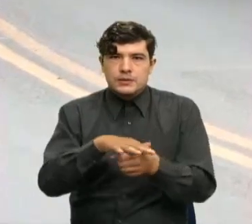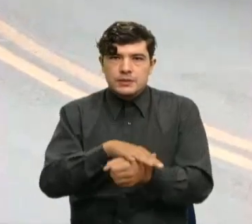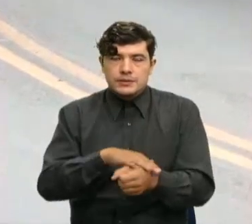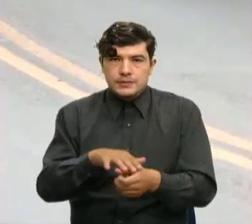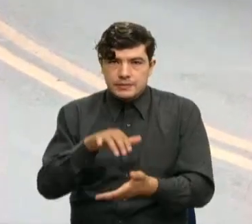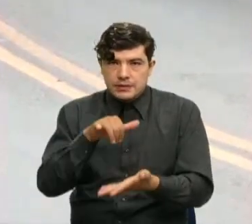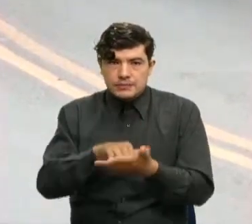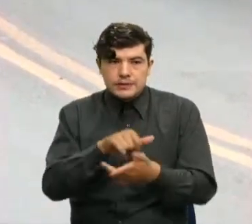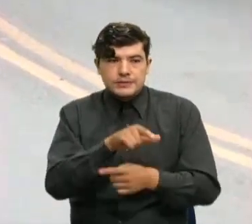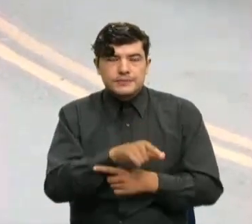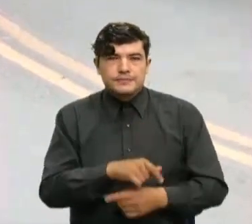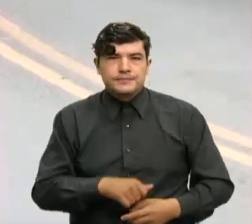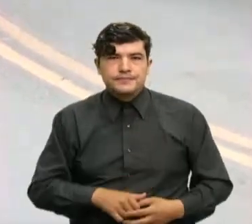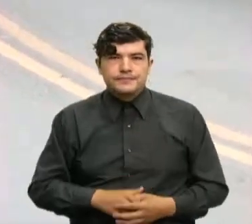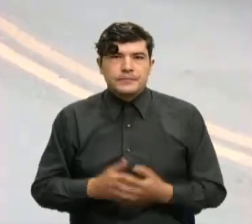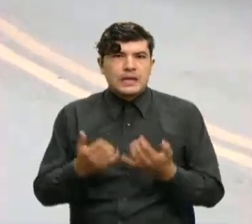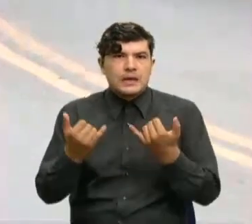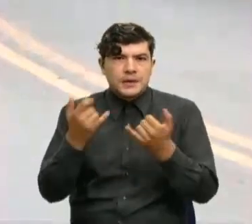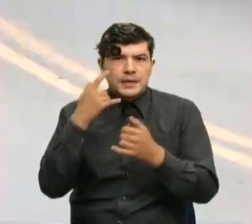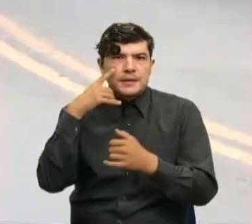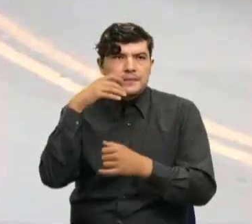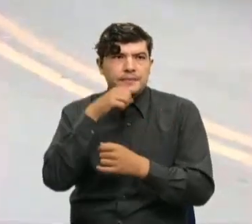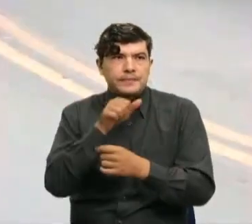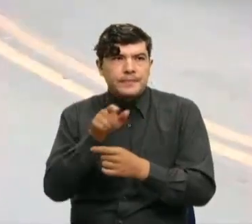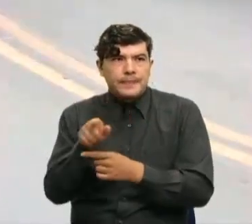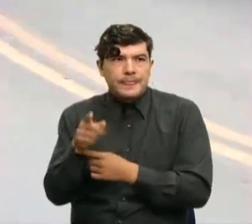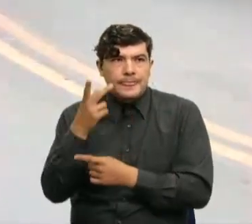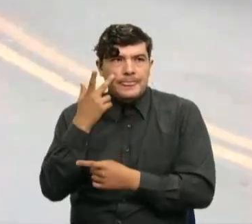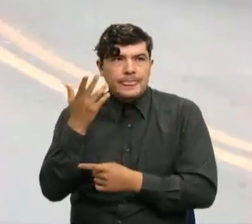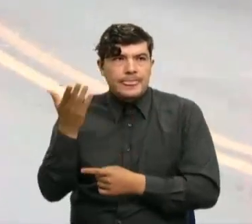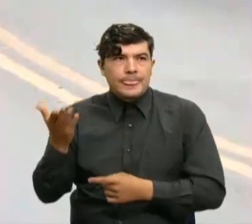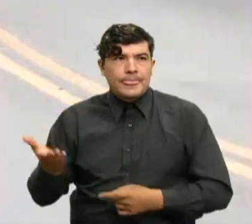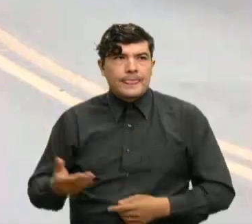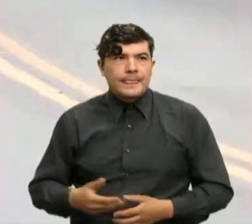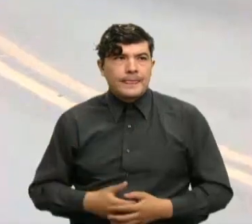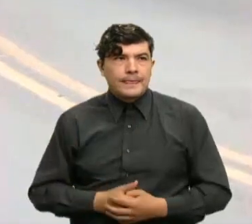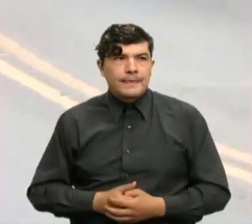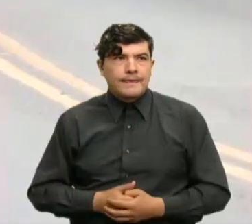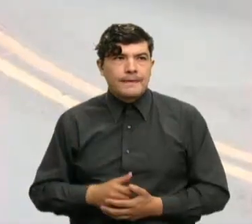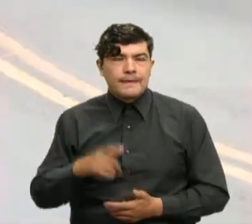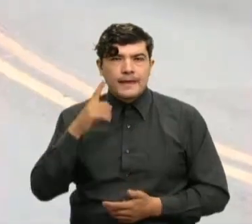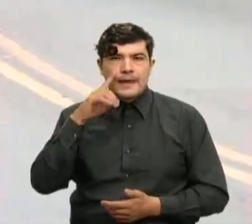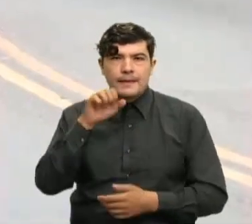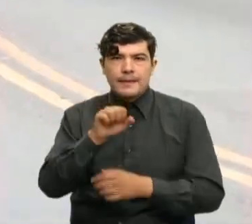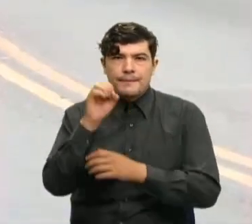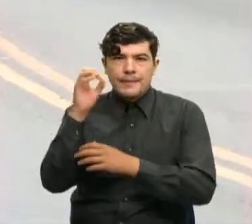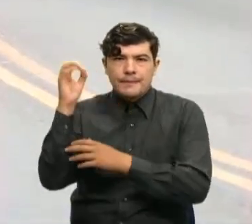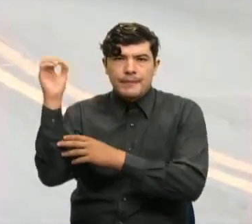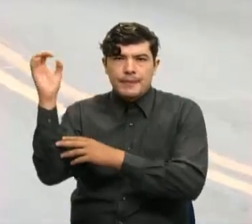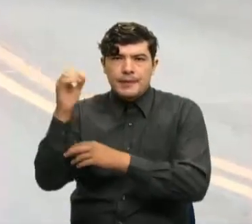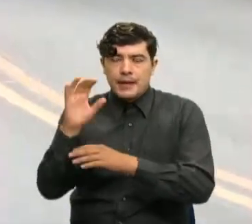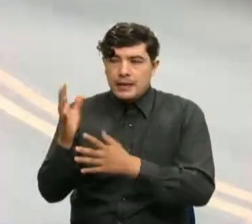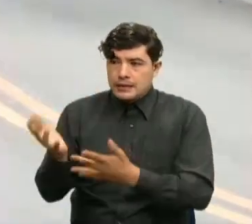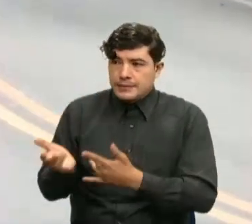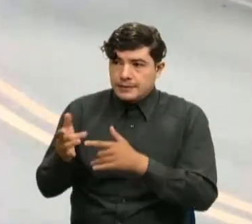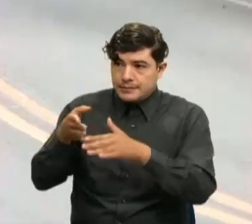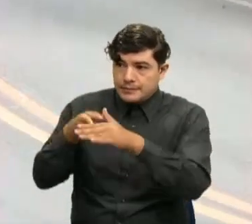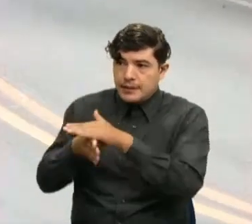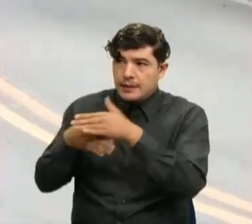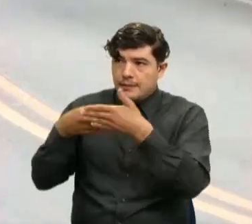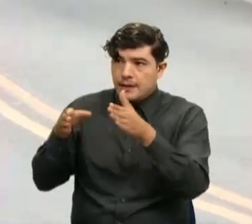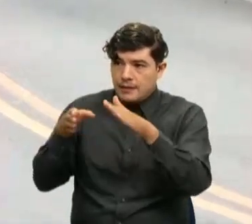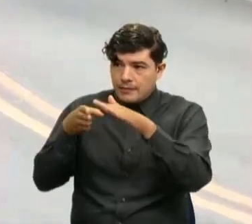sigue el bloqueo. Pues ahí vemos una ambulancia, vamos a ver si le logran dar paso a la ambulancia, pero la situación es compleja a esta hora del